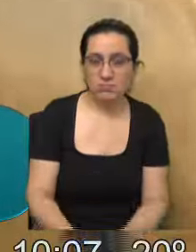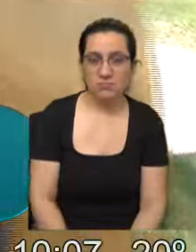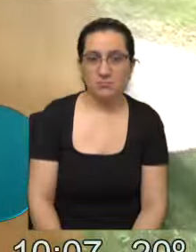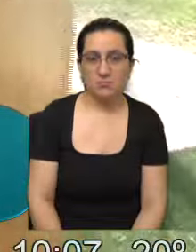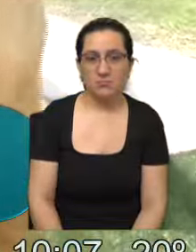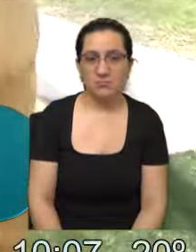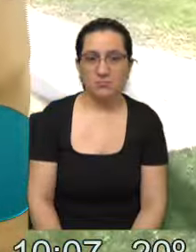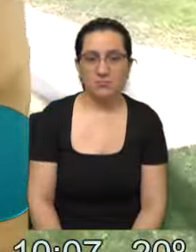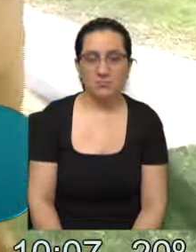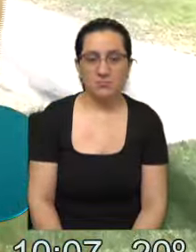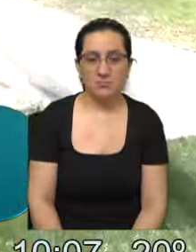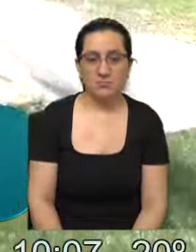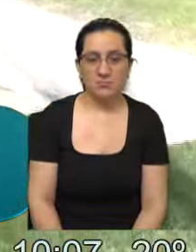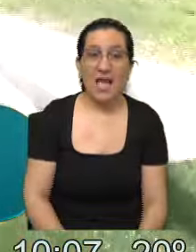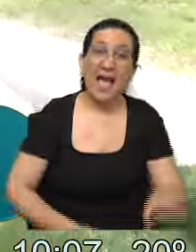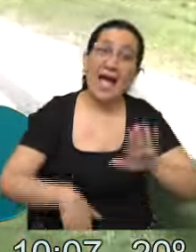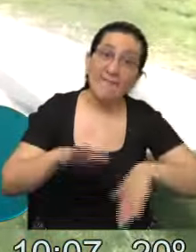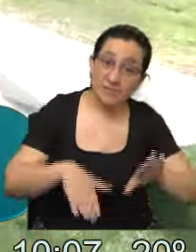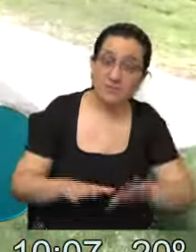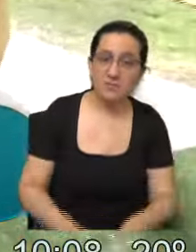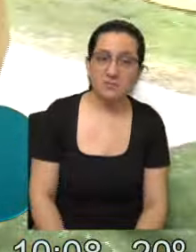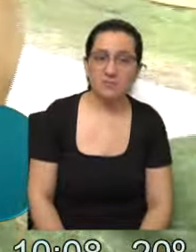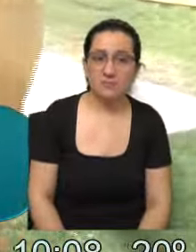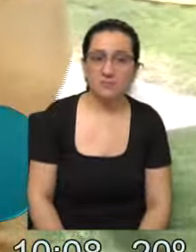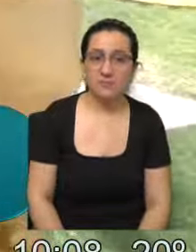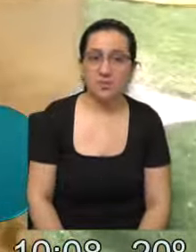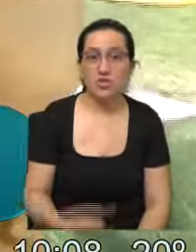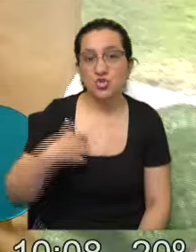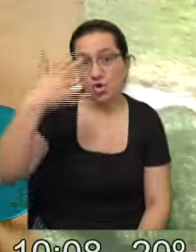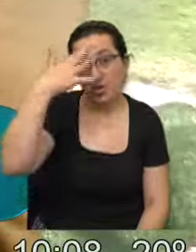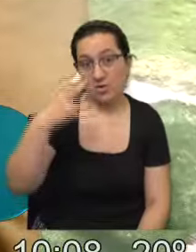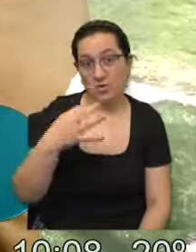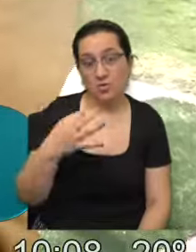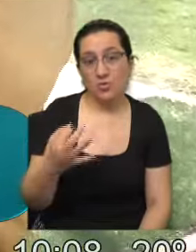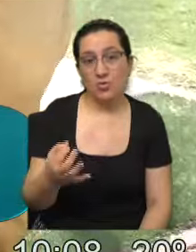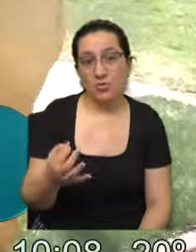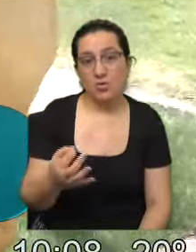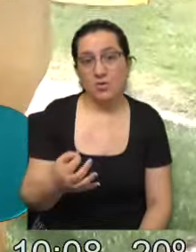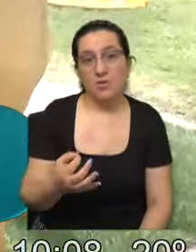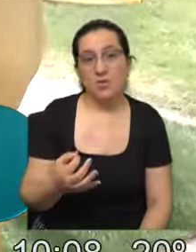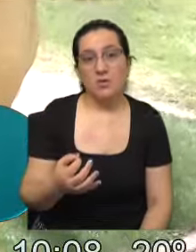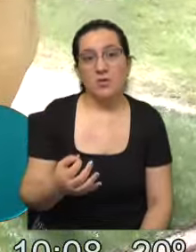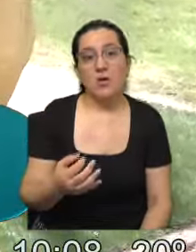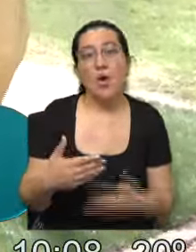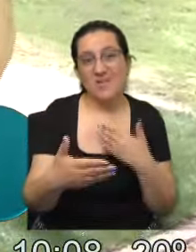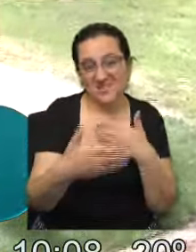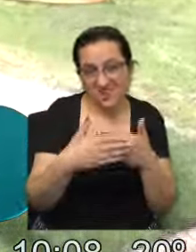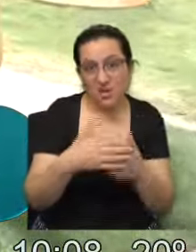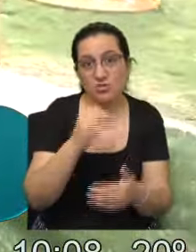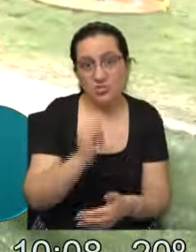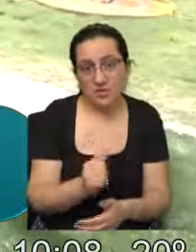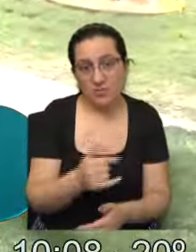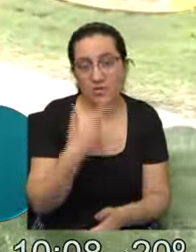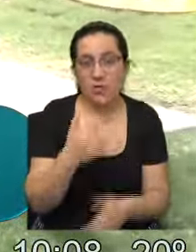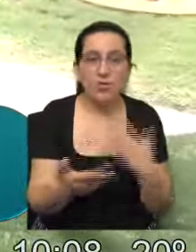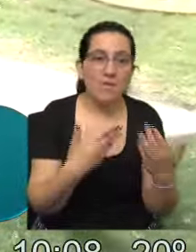en el lugar del otro a veces a veces yo creo que lo más llano y en los más cercanos Sí cuando